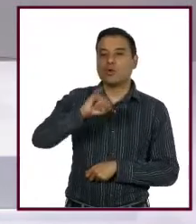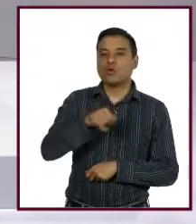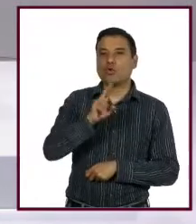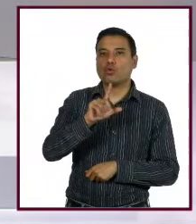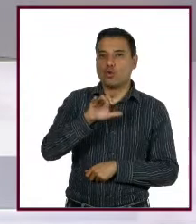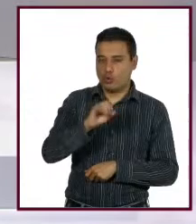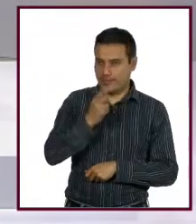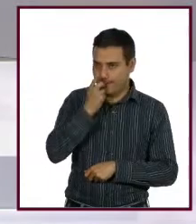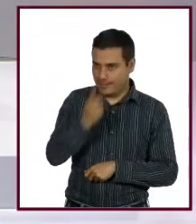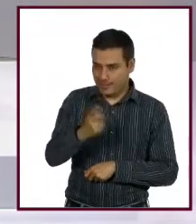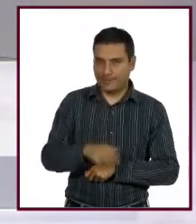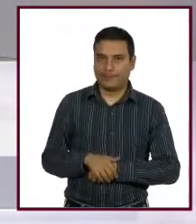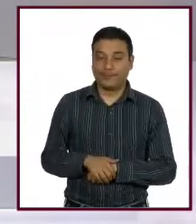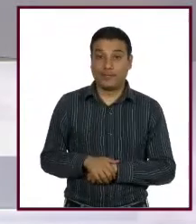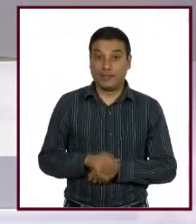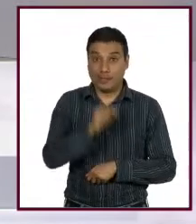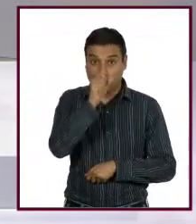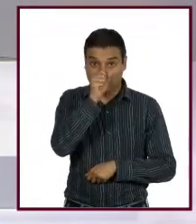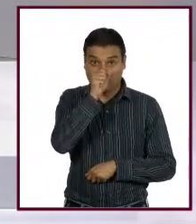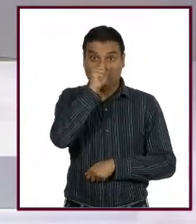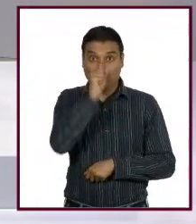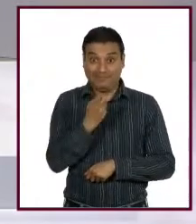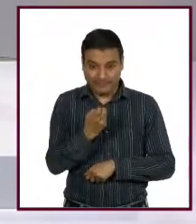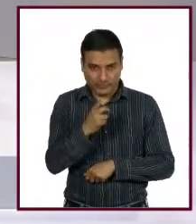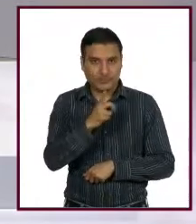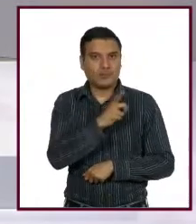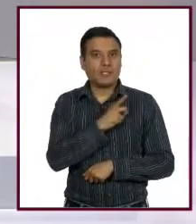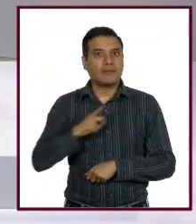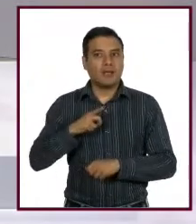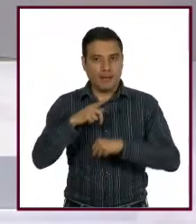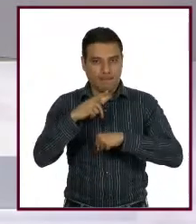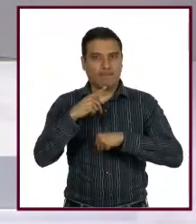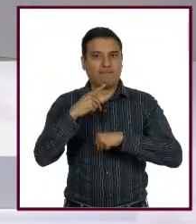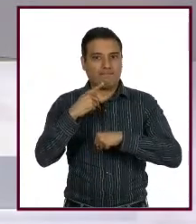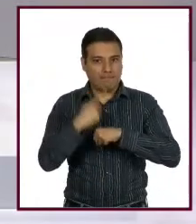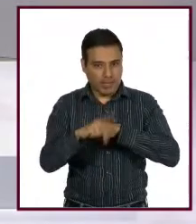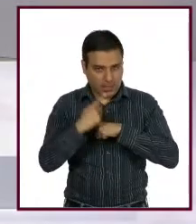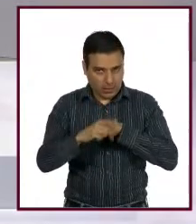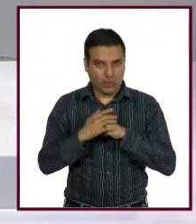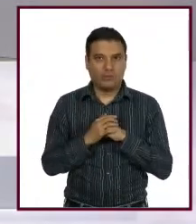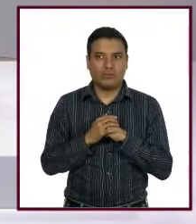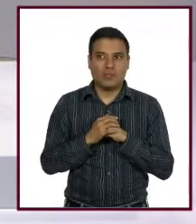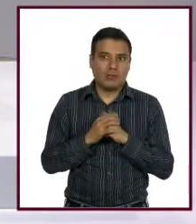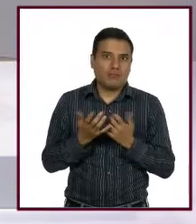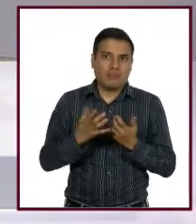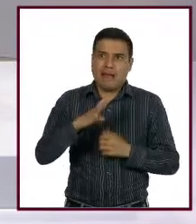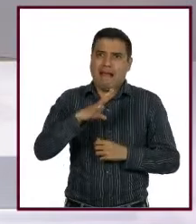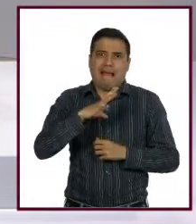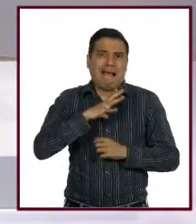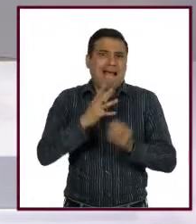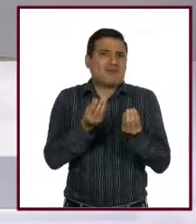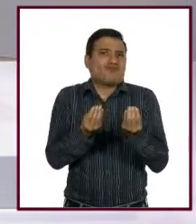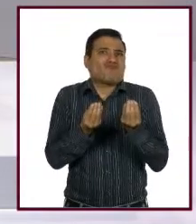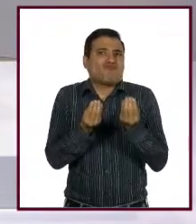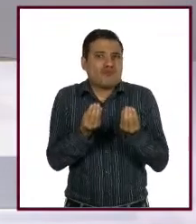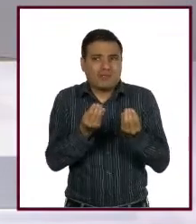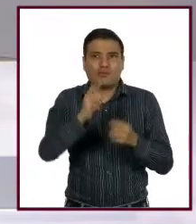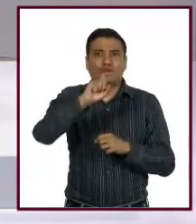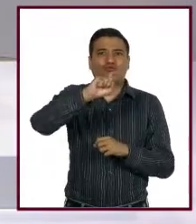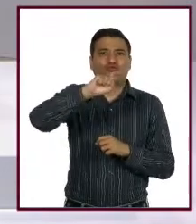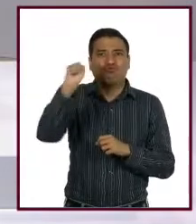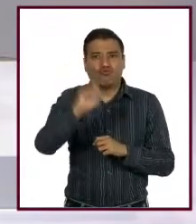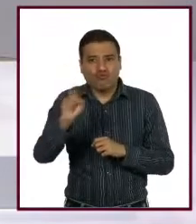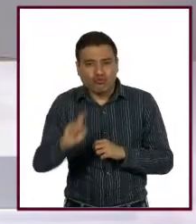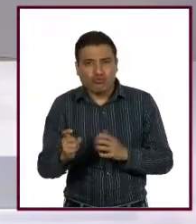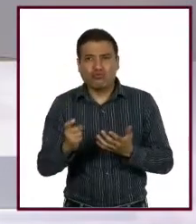debemos tener cuidado con los inhalantes y estar pendientes con nuestros jóvenes por todos los productos en aerosol y los